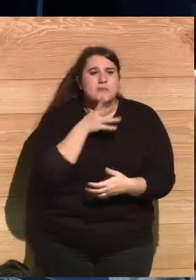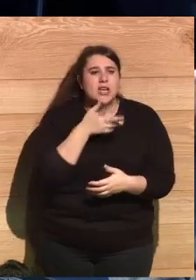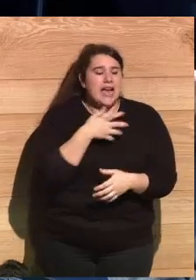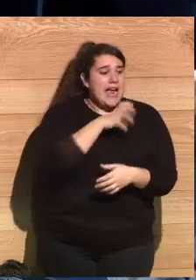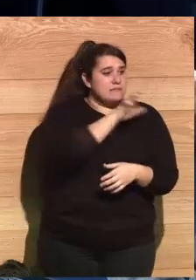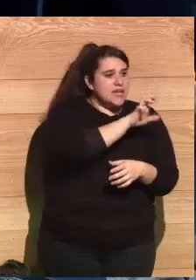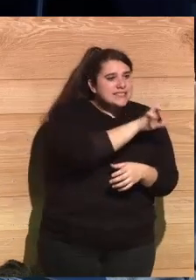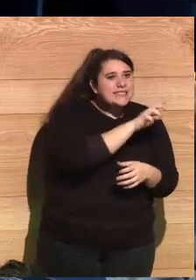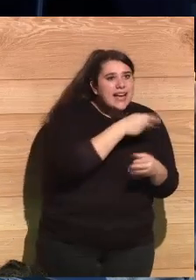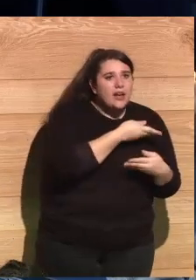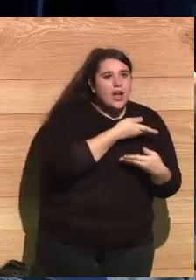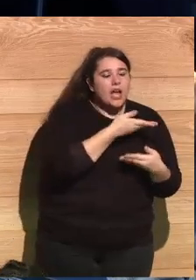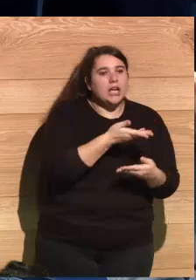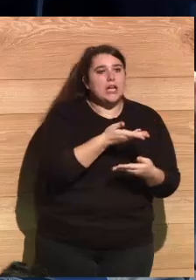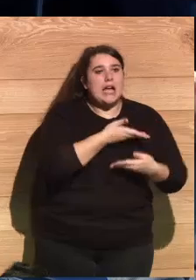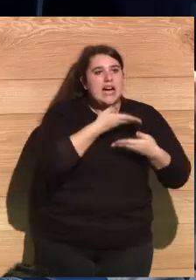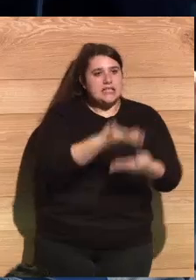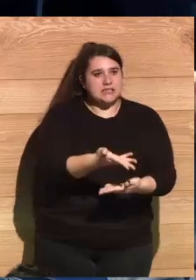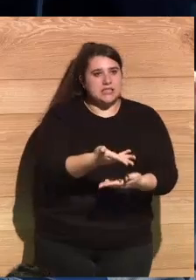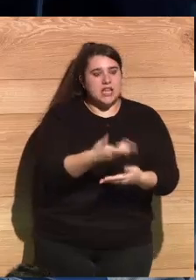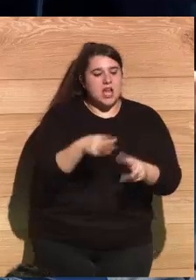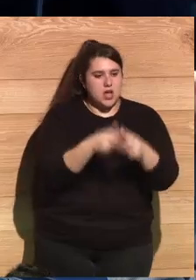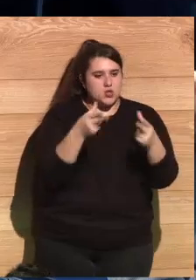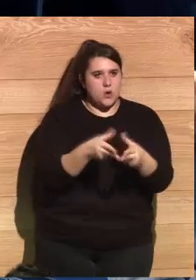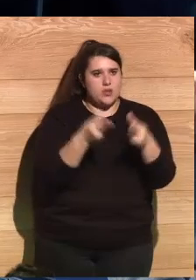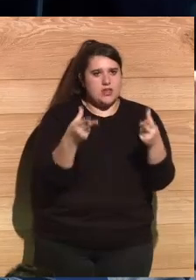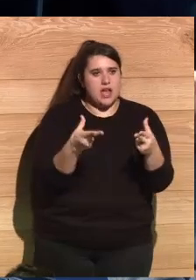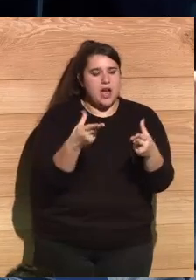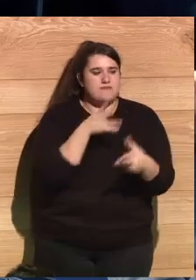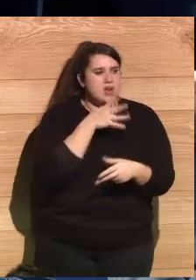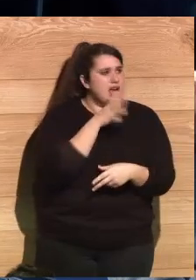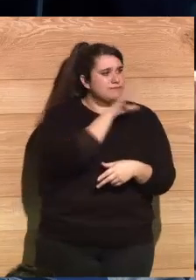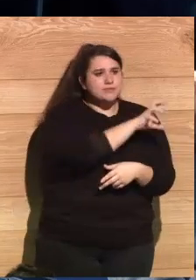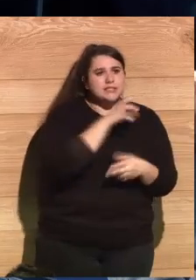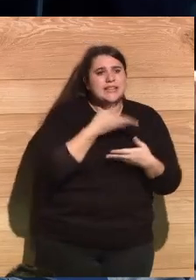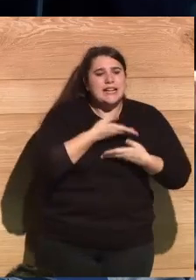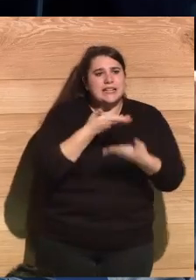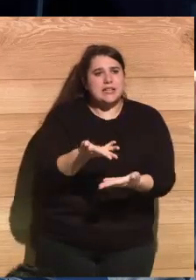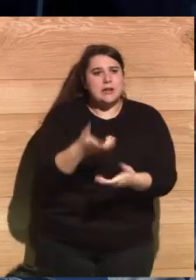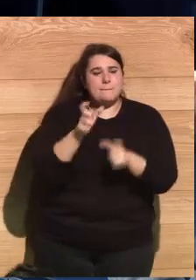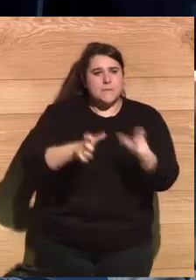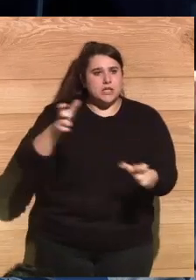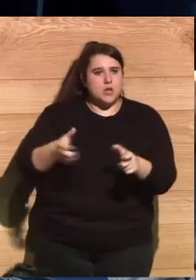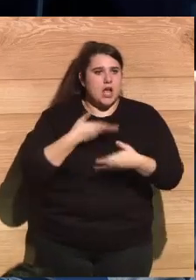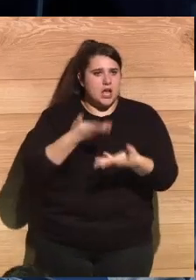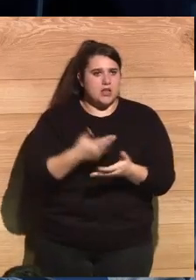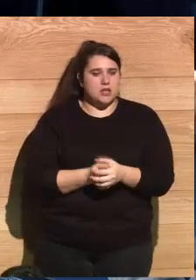no es capaz? ¿Por qué no hay asistencia social? ¿Por qué el Estado no es capaz de recuperar a estas